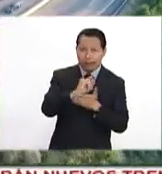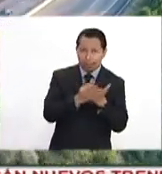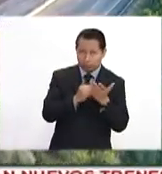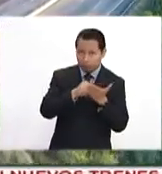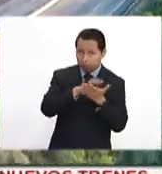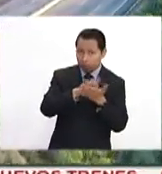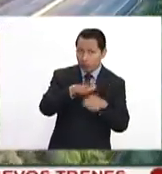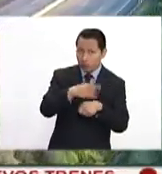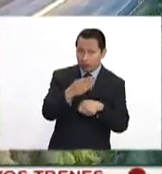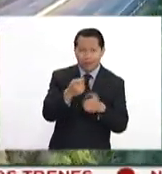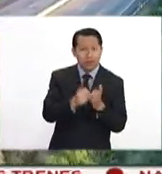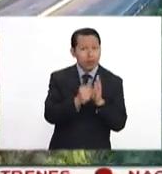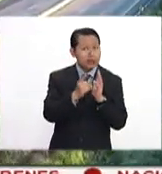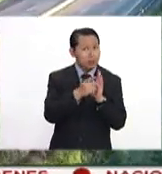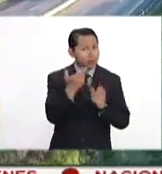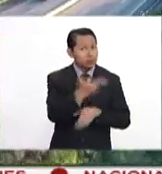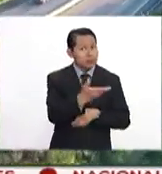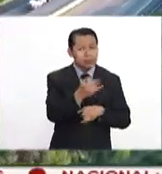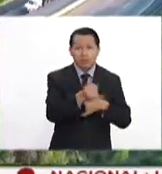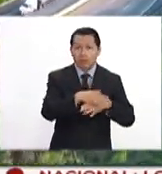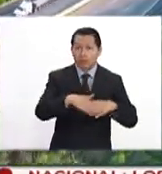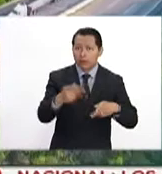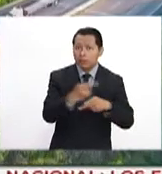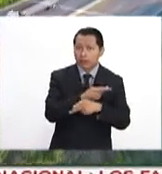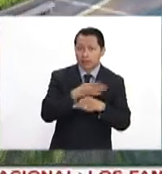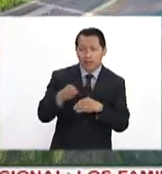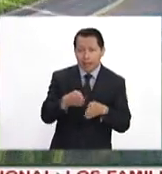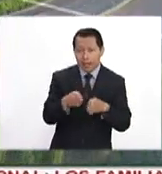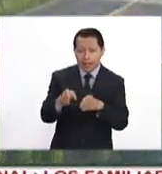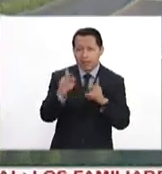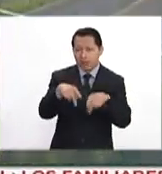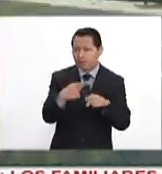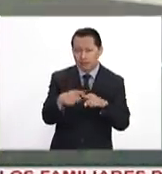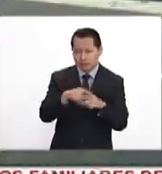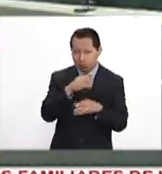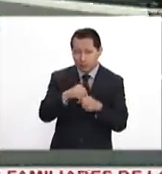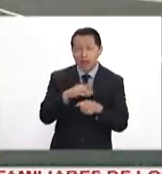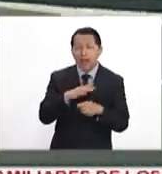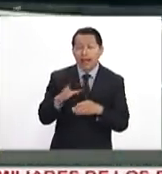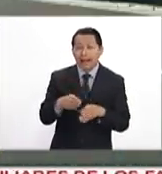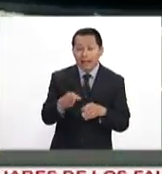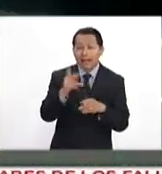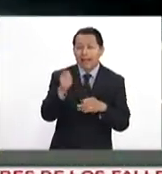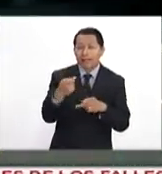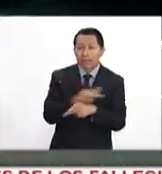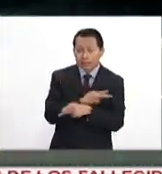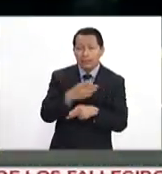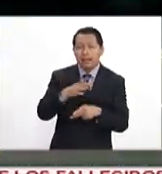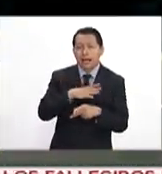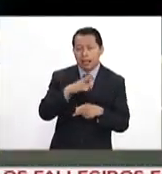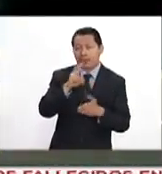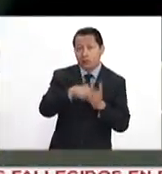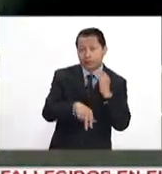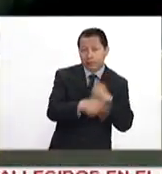respuesta a una solicitud de información al respecto del estado de las carreteras, en el cual se expone que durante el